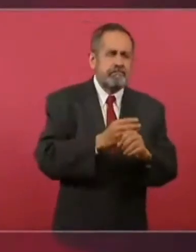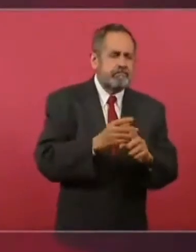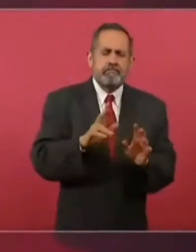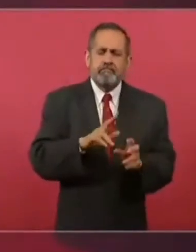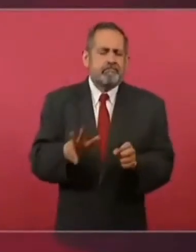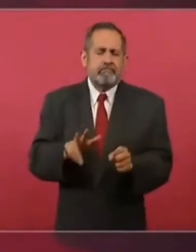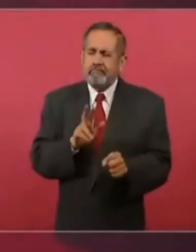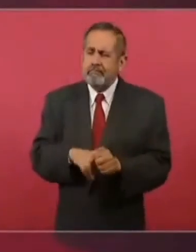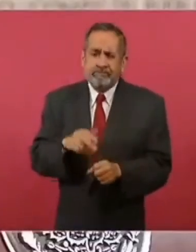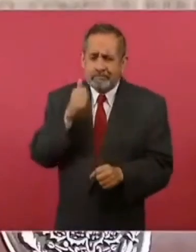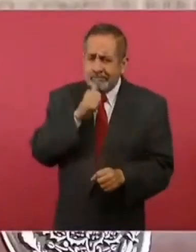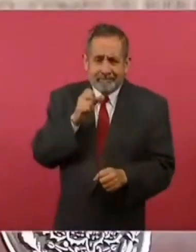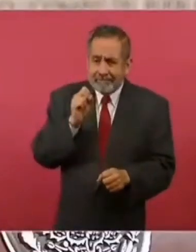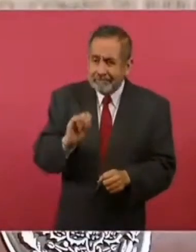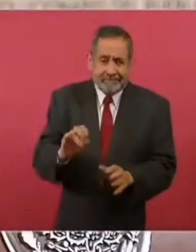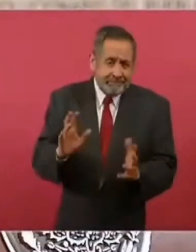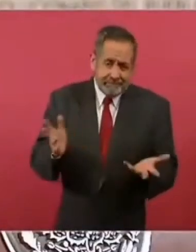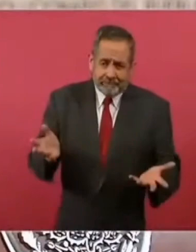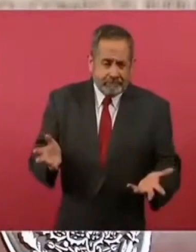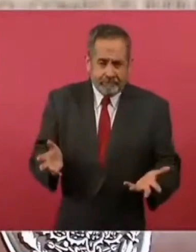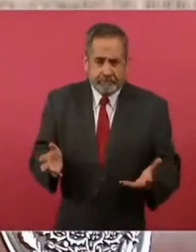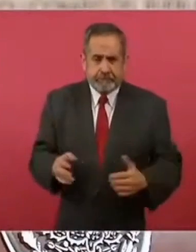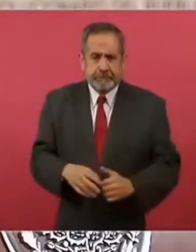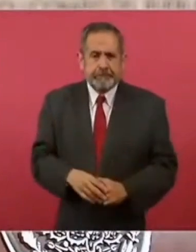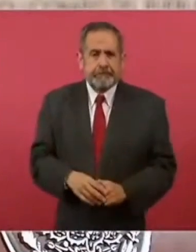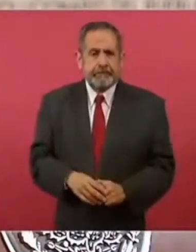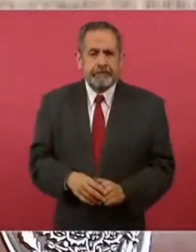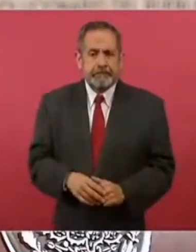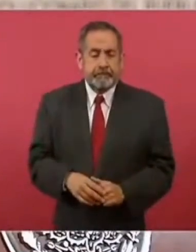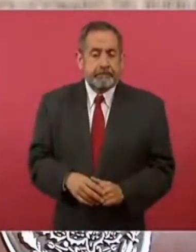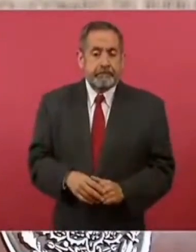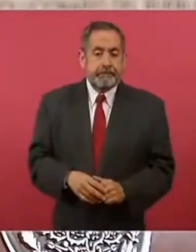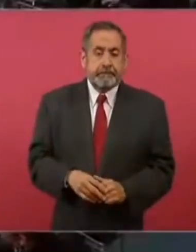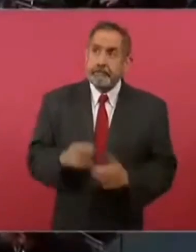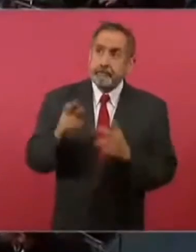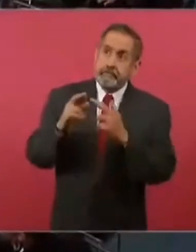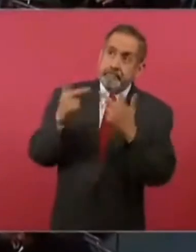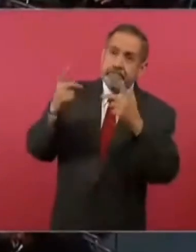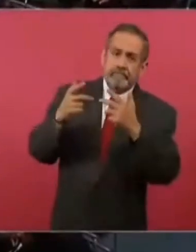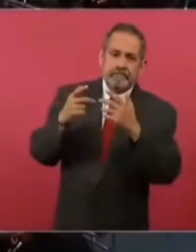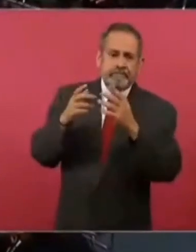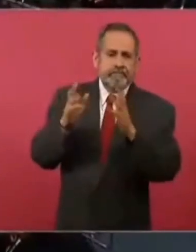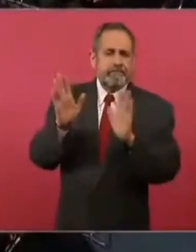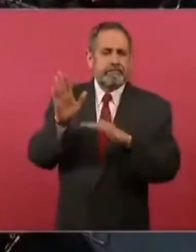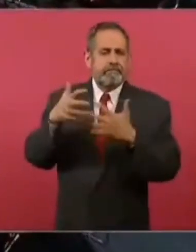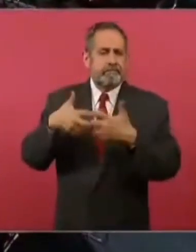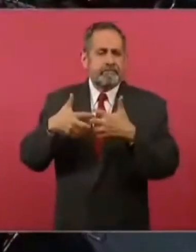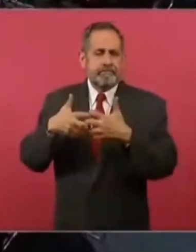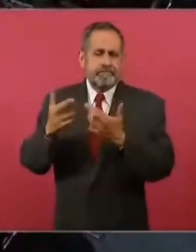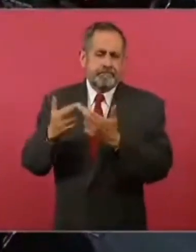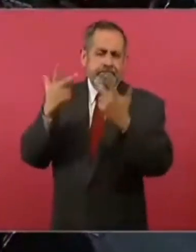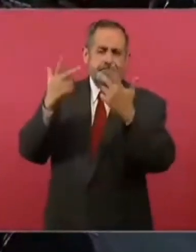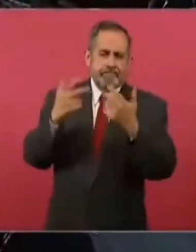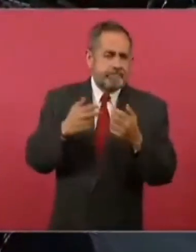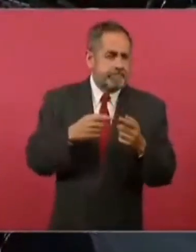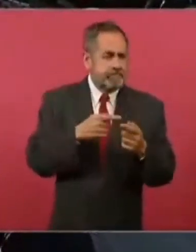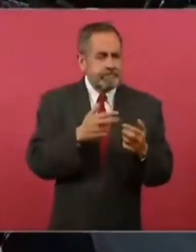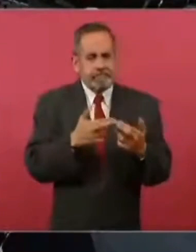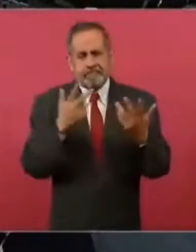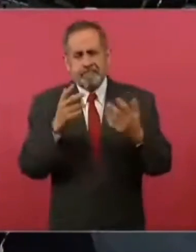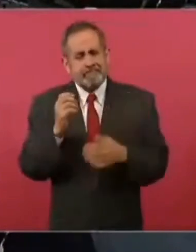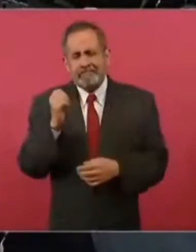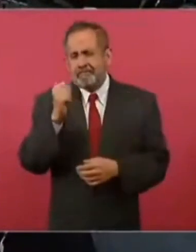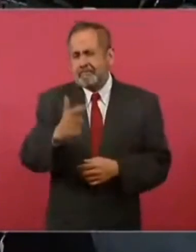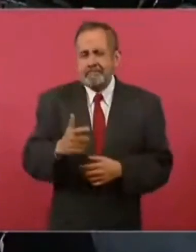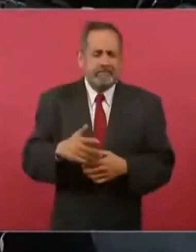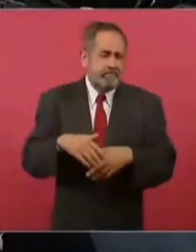normal este son que truena un transformador o